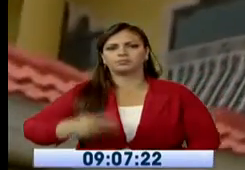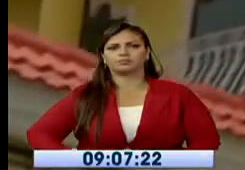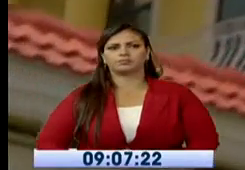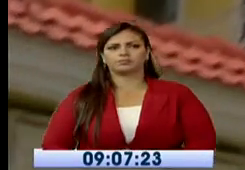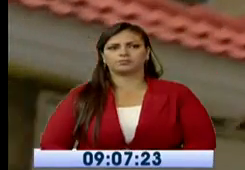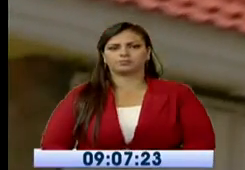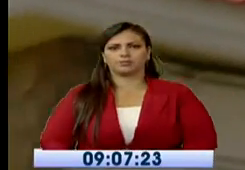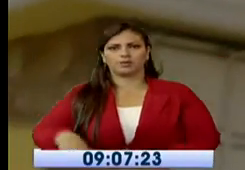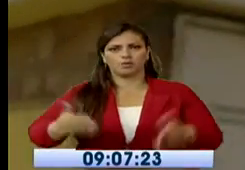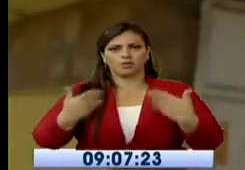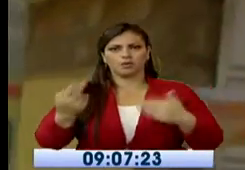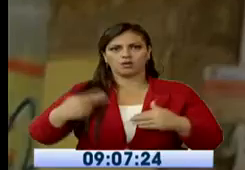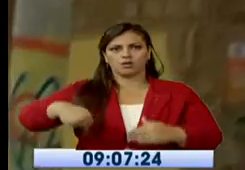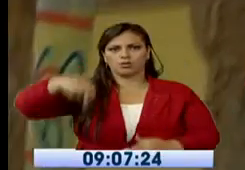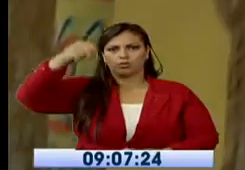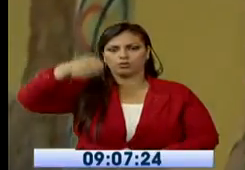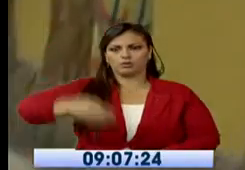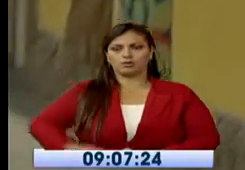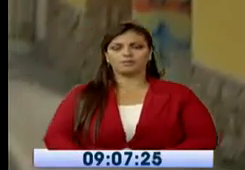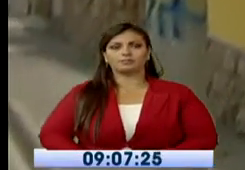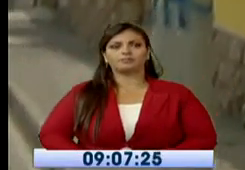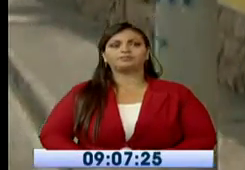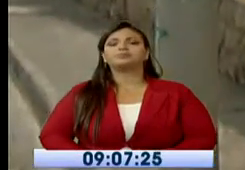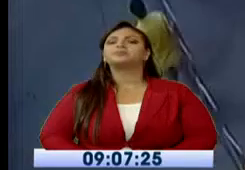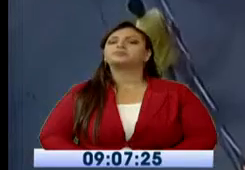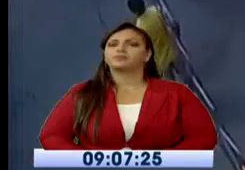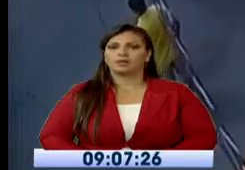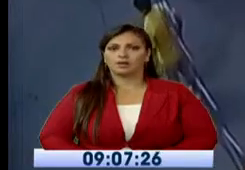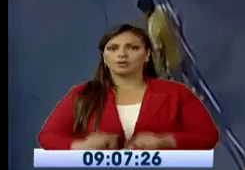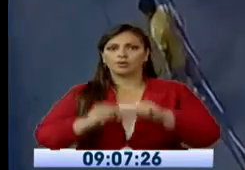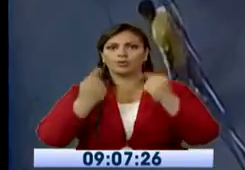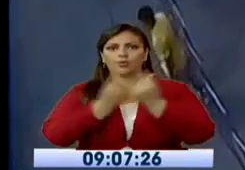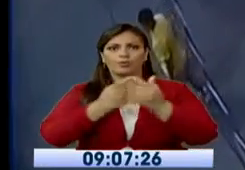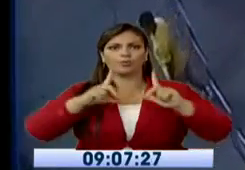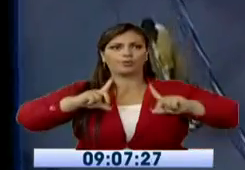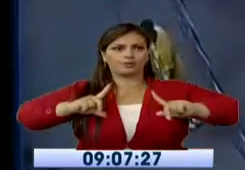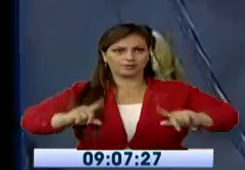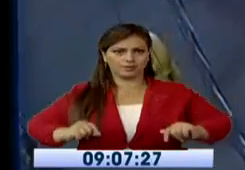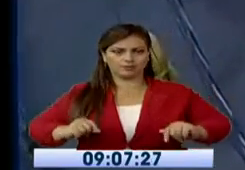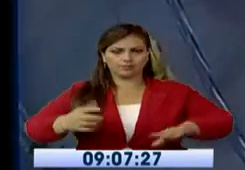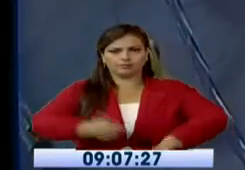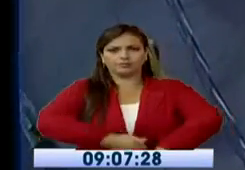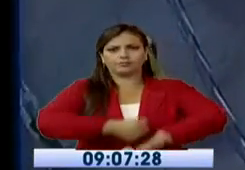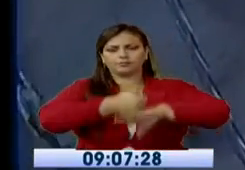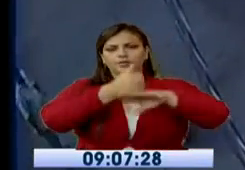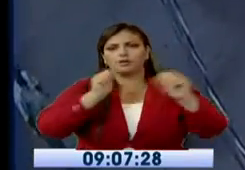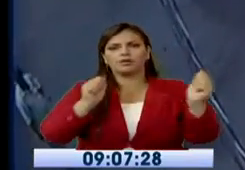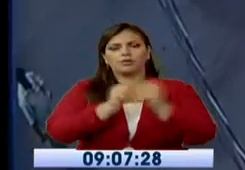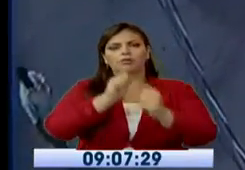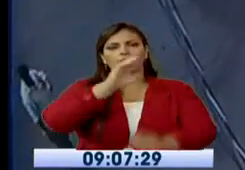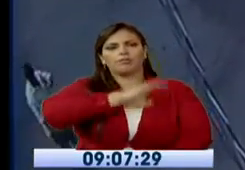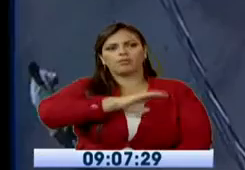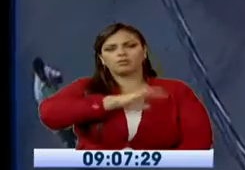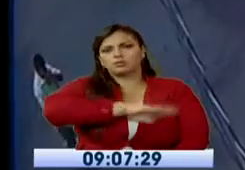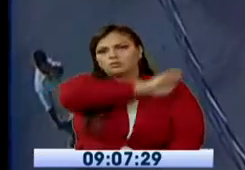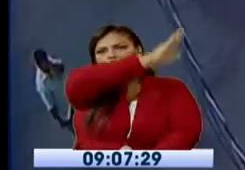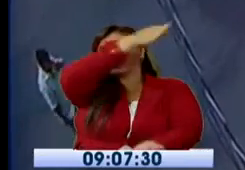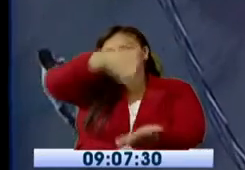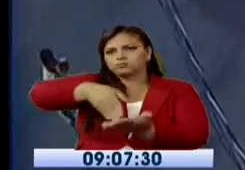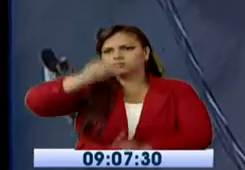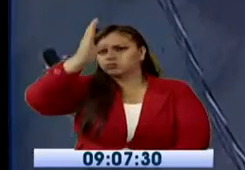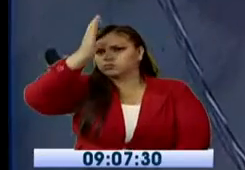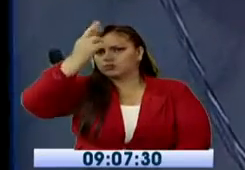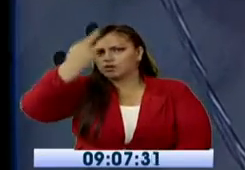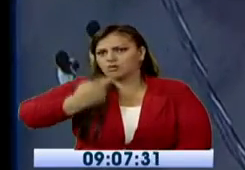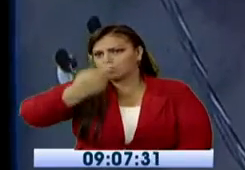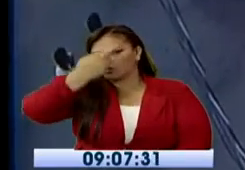Hasta este domicilio llegó este martes un grupo de funcionarios de la Comisaría de Salud y policías para constatar el funcionamiento